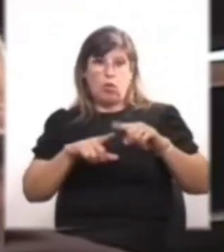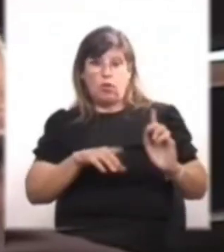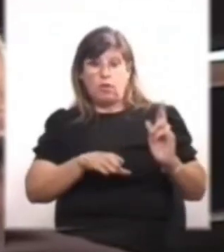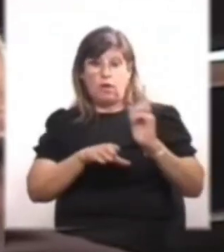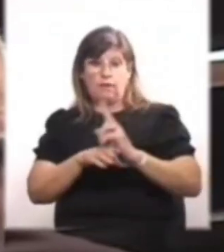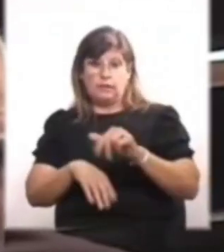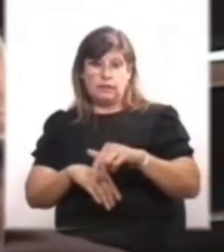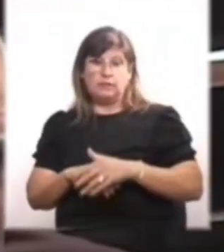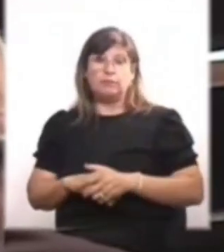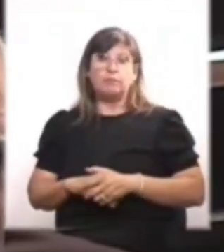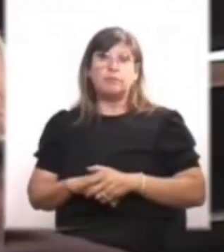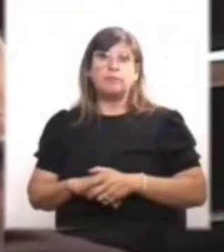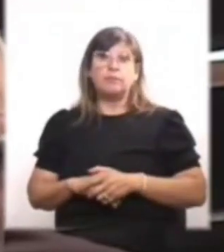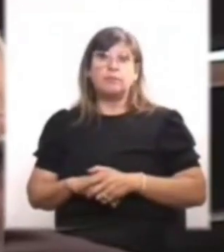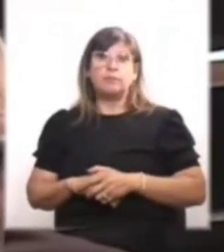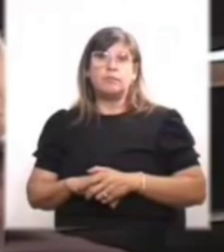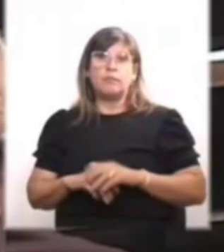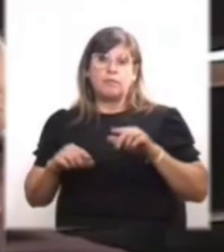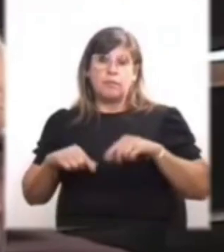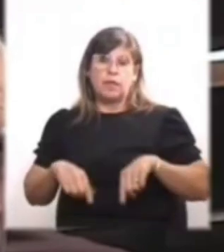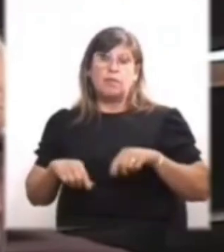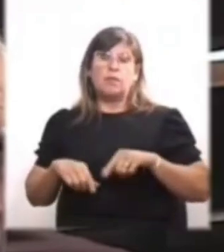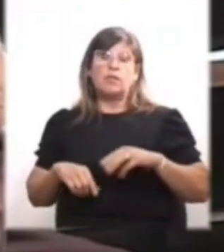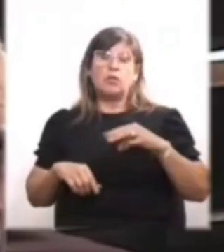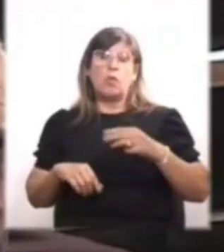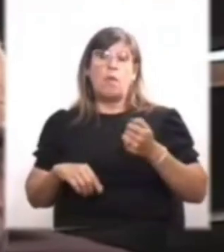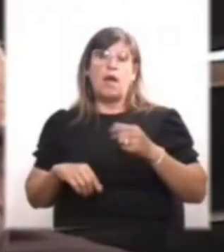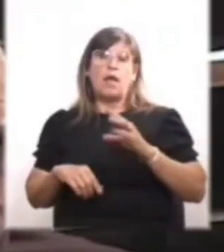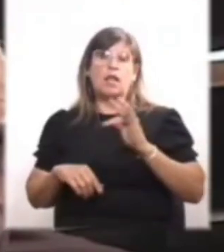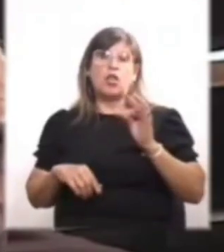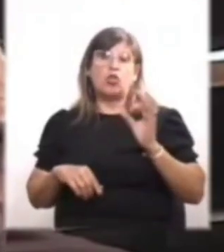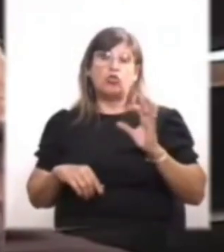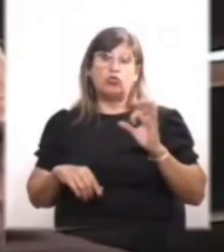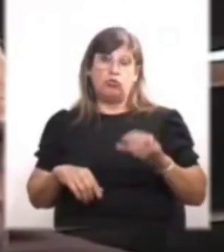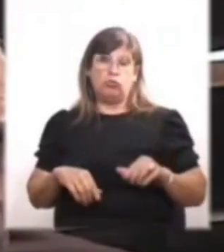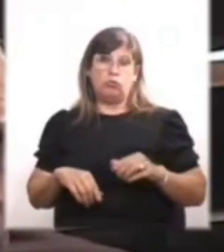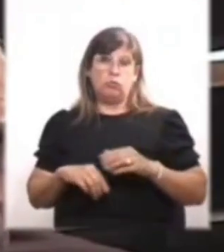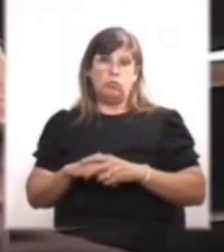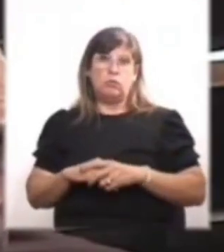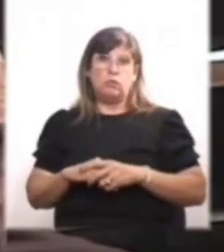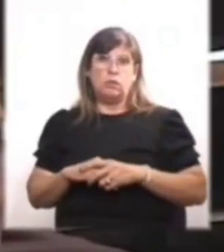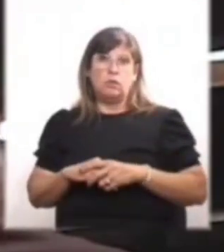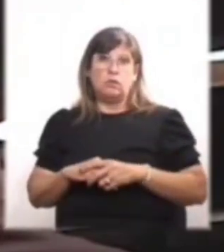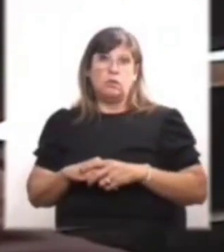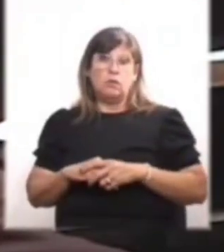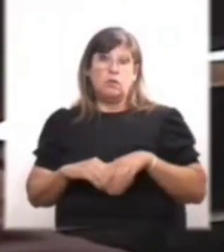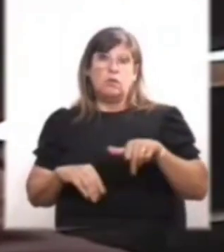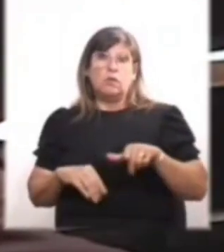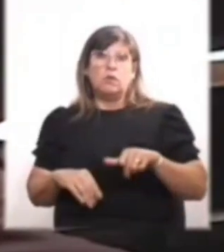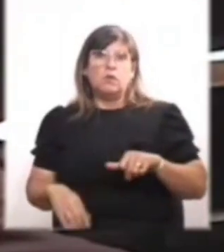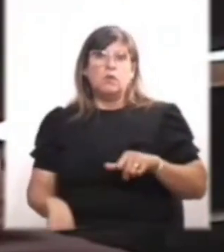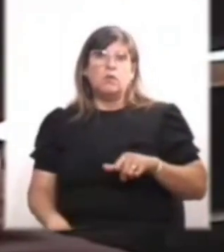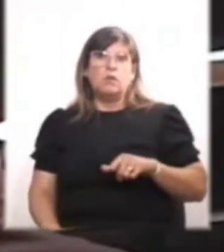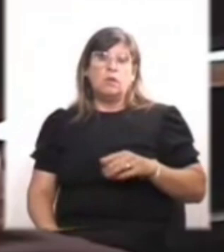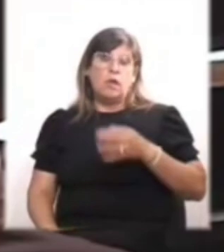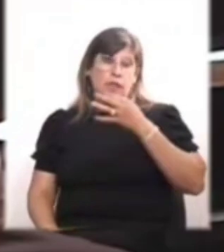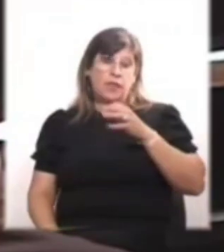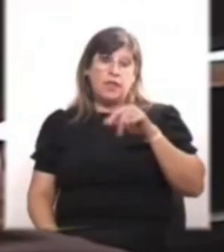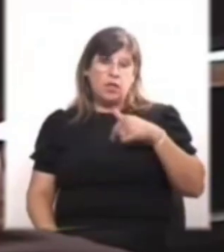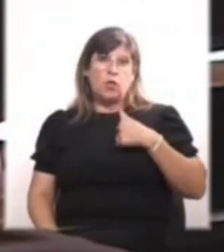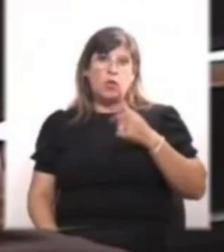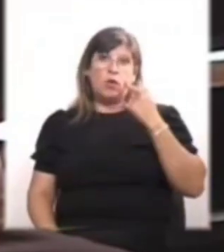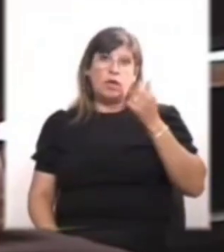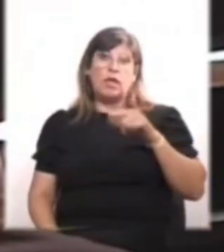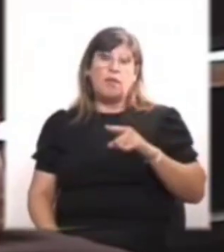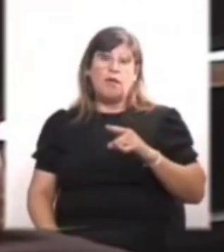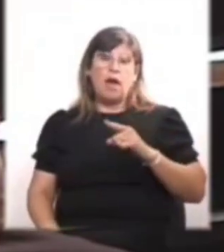ilustrarlos. El ministro Matos, el señor ministro de Ganadería, Agricultura y Pesca, dijo que va a exponer